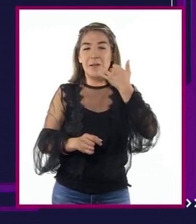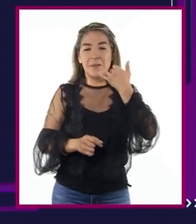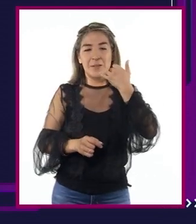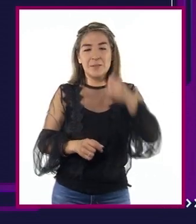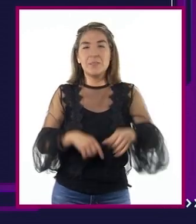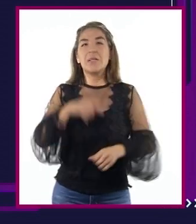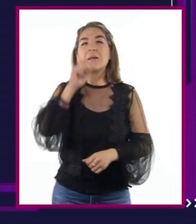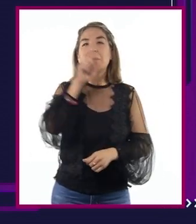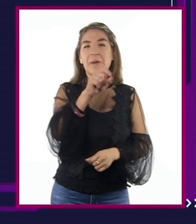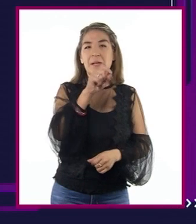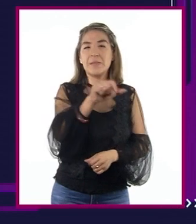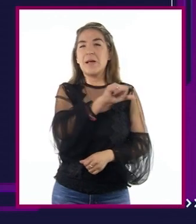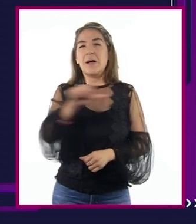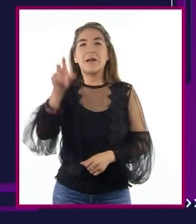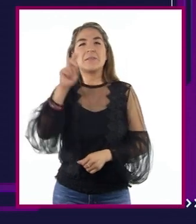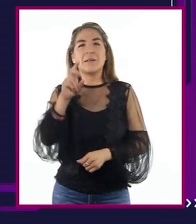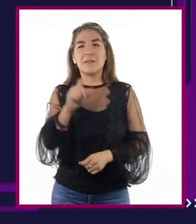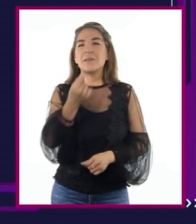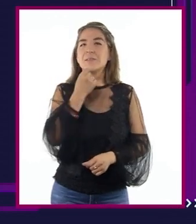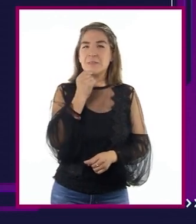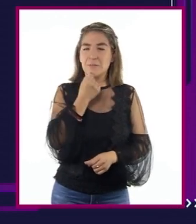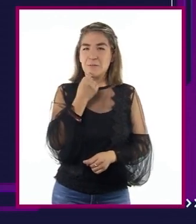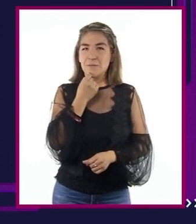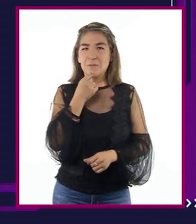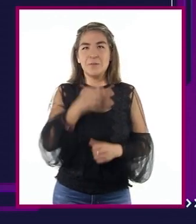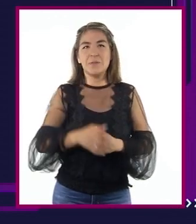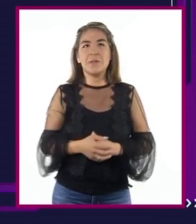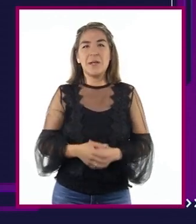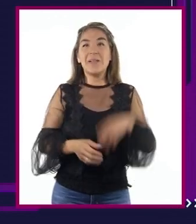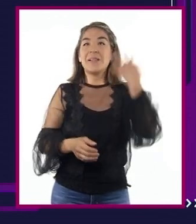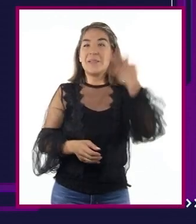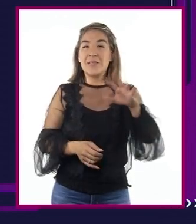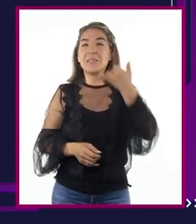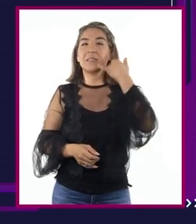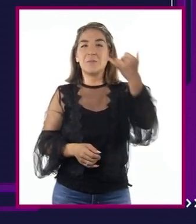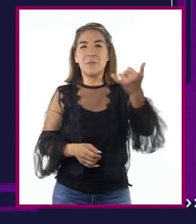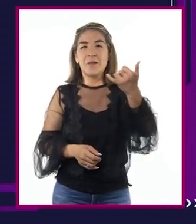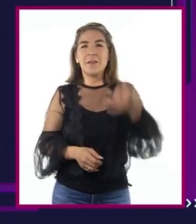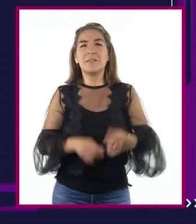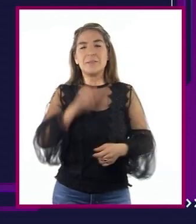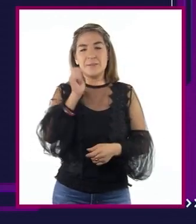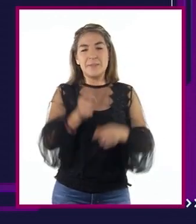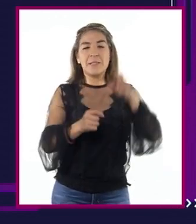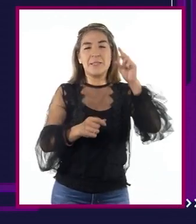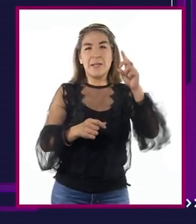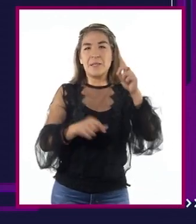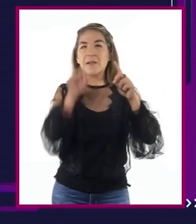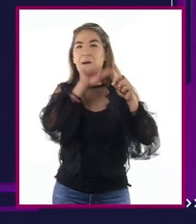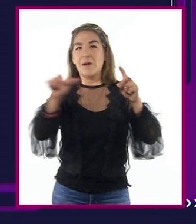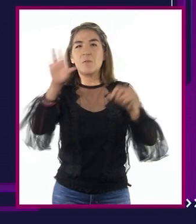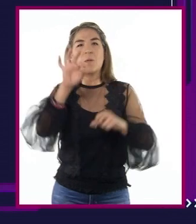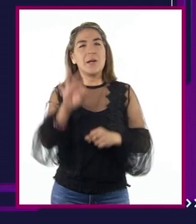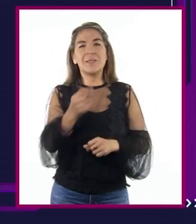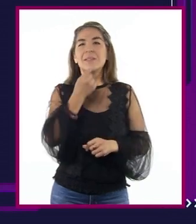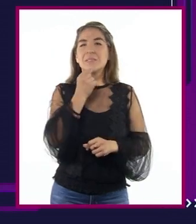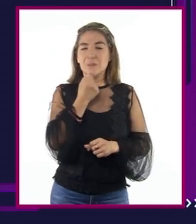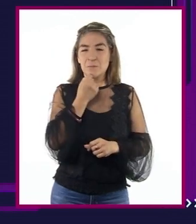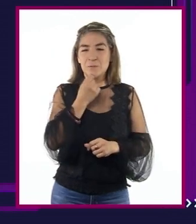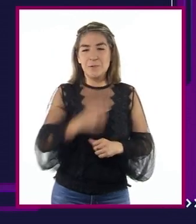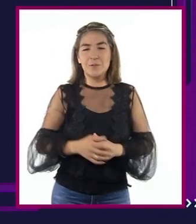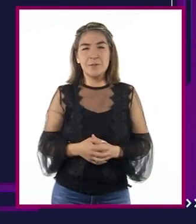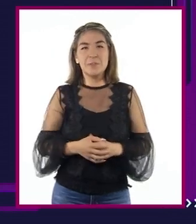duración entre 20 y 30 segundos. 10 llamadas con una duración entre 30 y 40